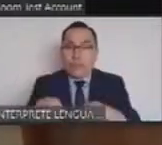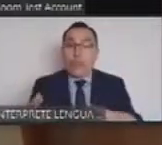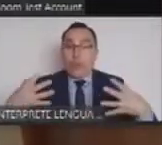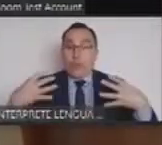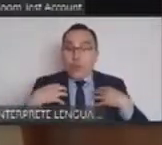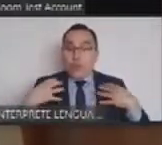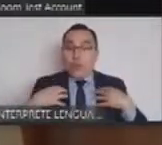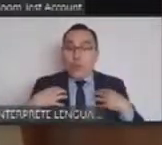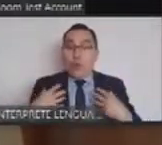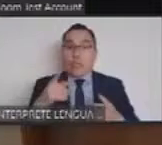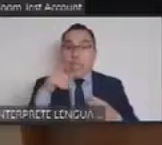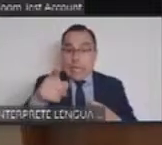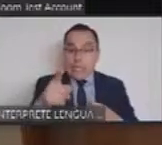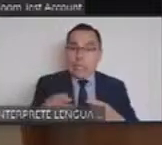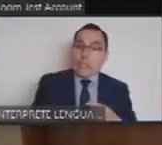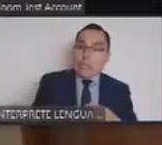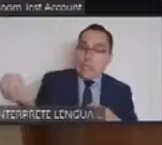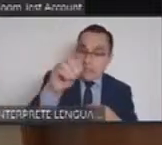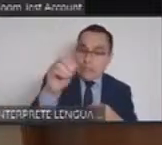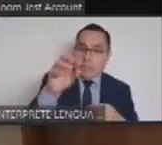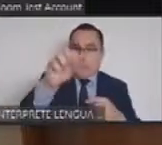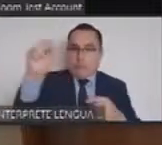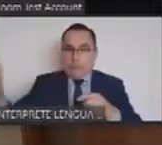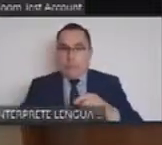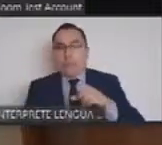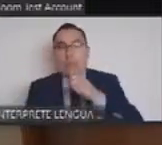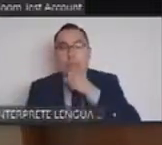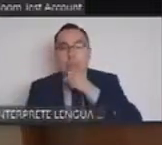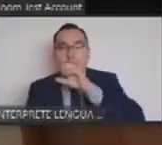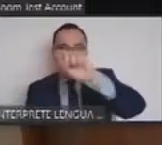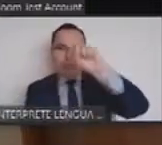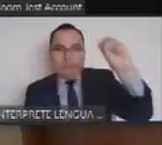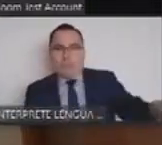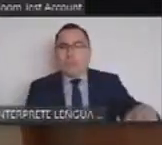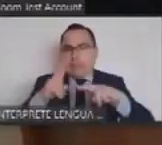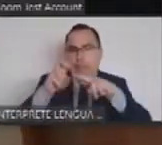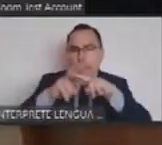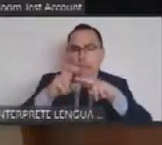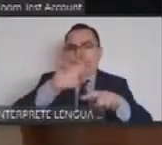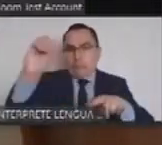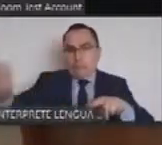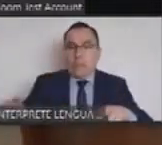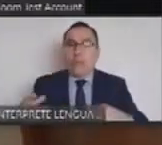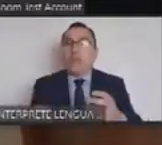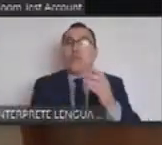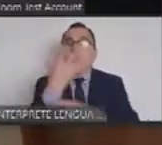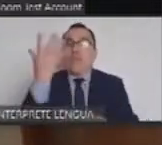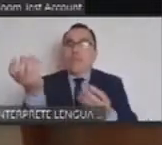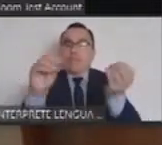la actualización de la plataforma y su forma de uso.